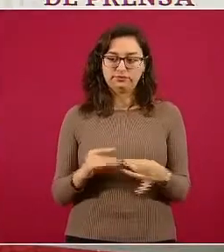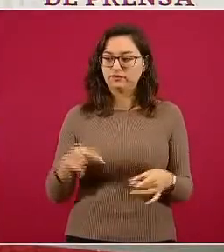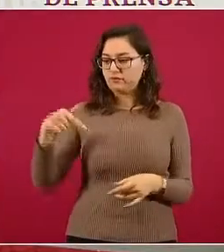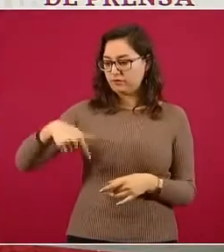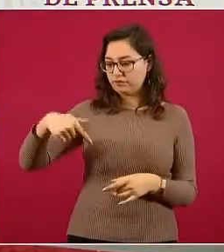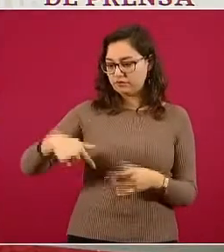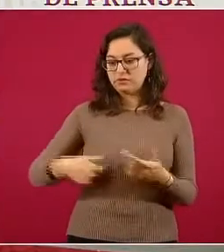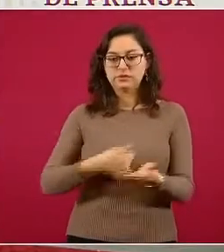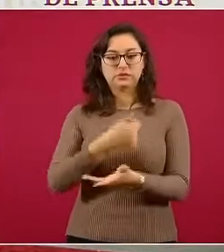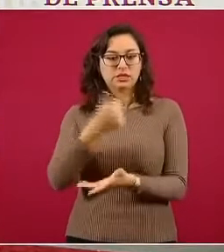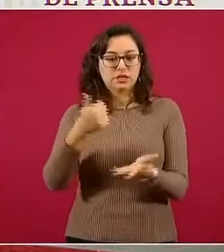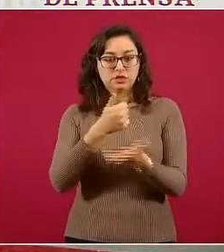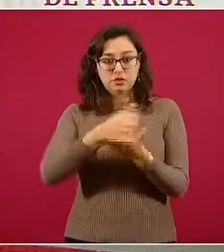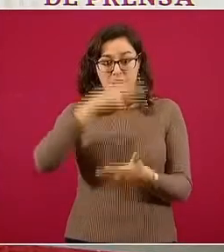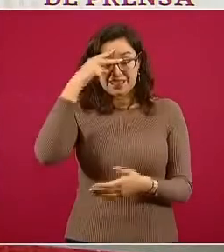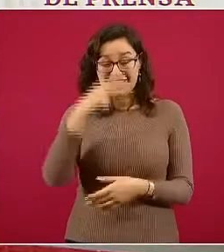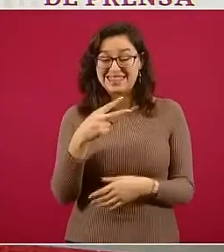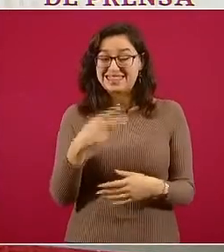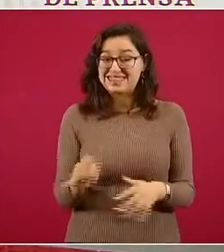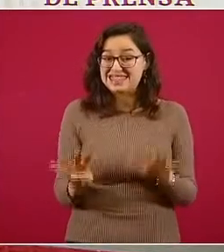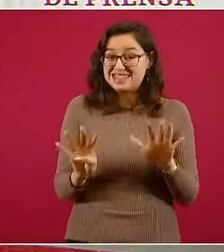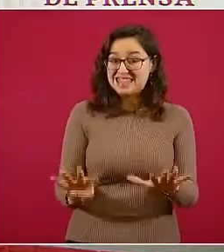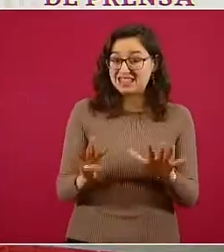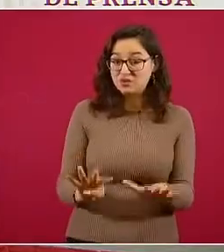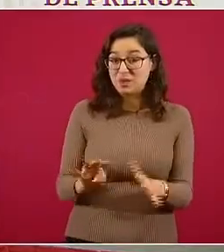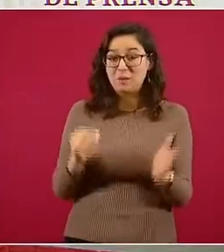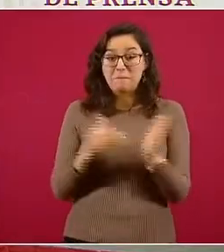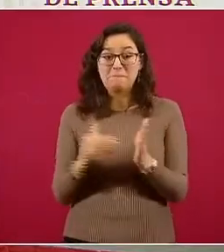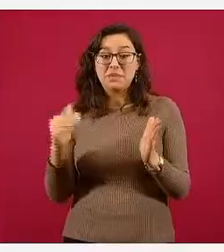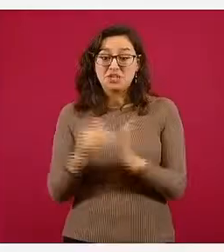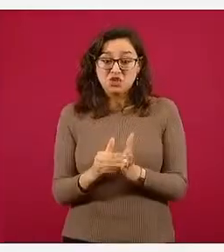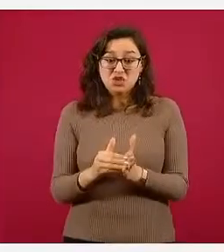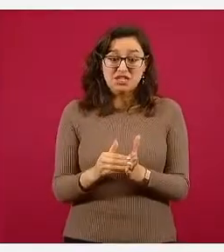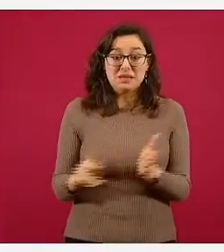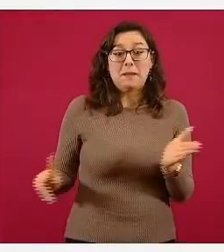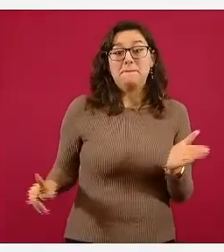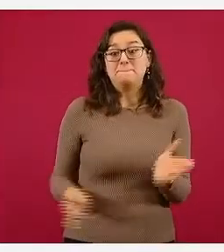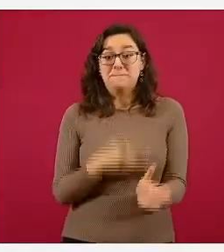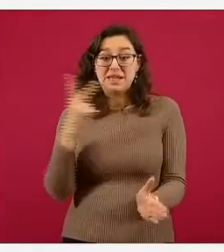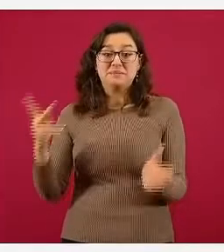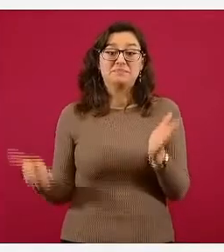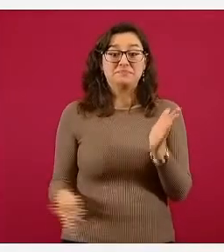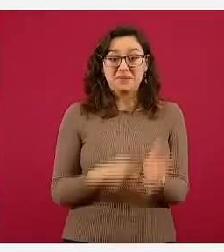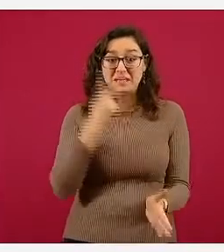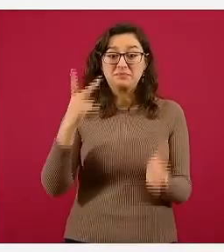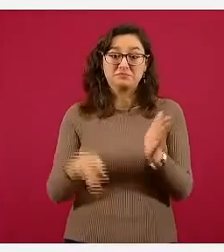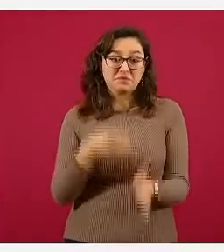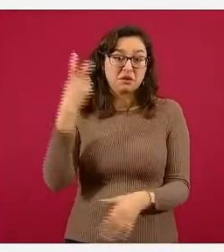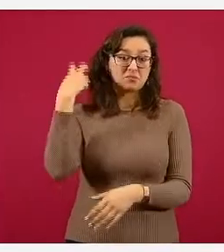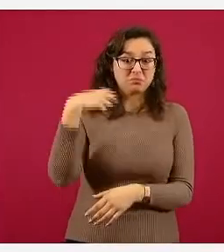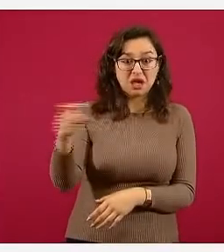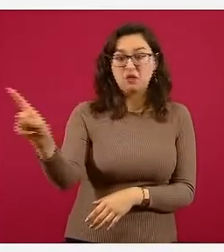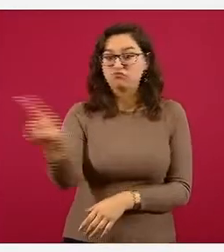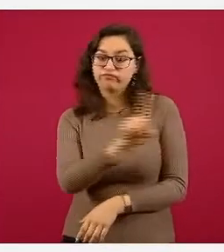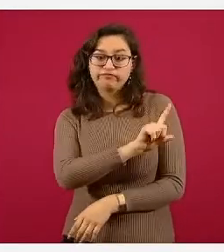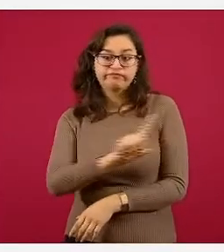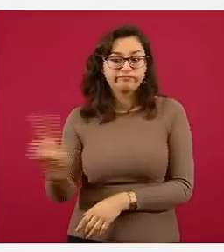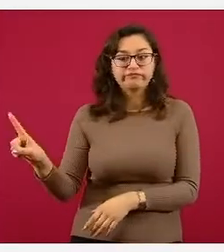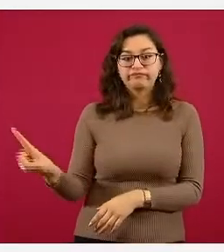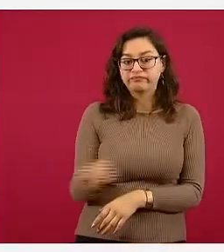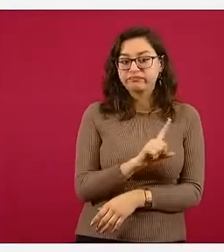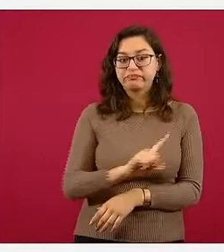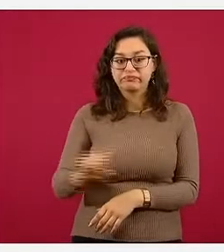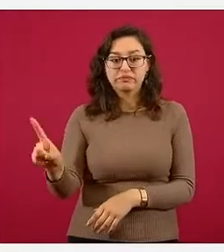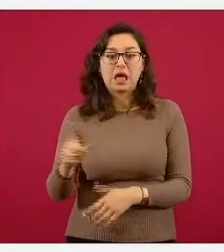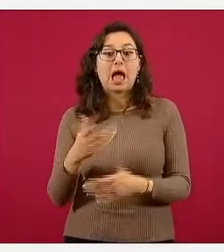millones de viajes diarios, incluyendo aquellos viajes que se hacen exclusivamente a pie, y alrededor del 50% de los viajes que